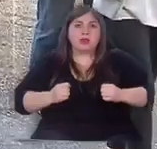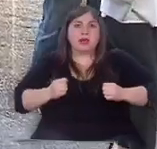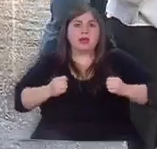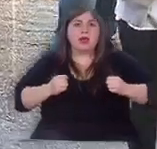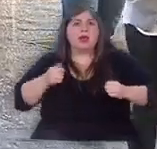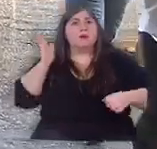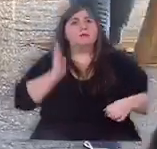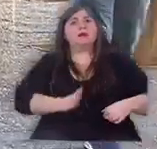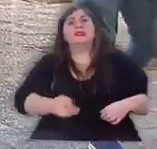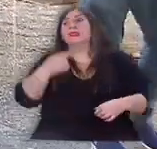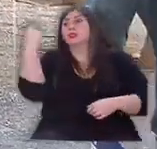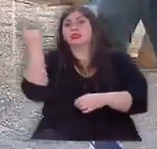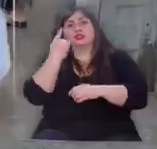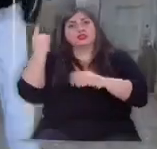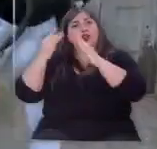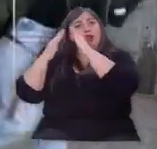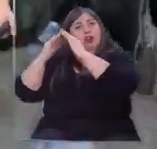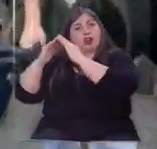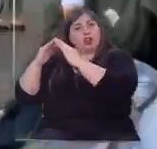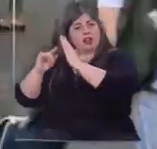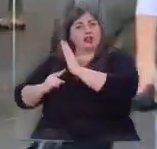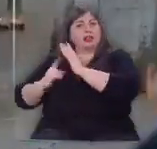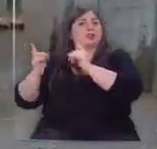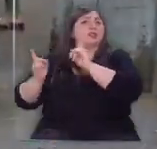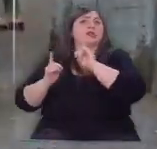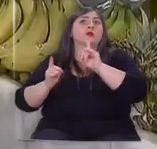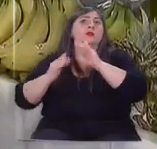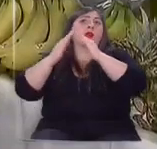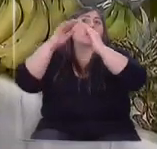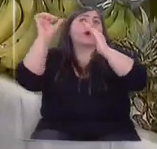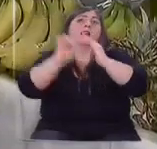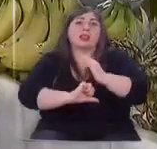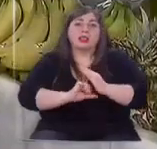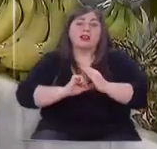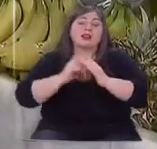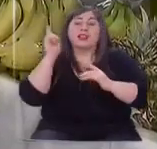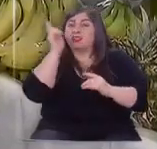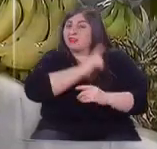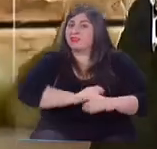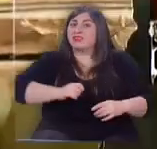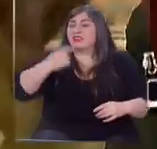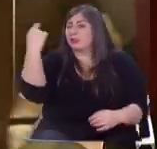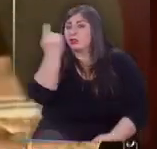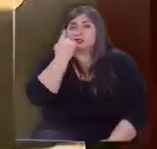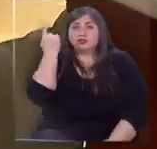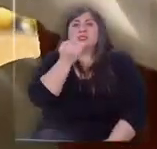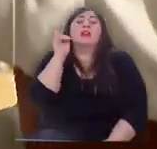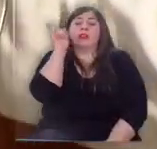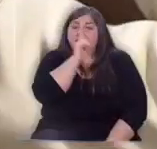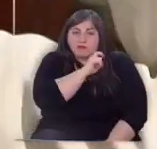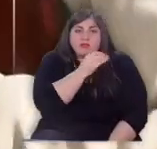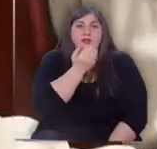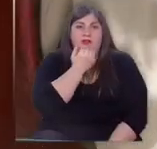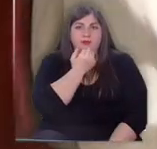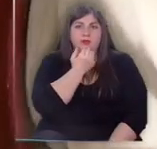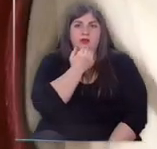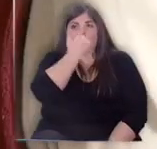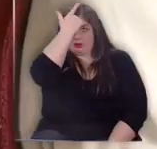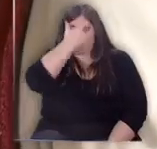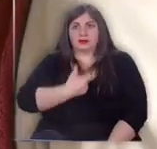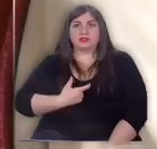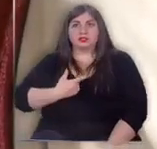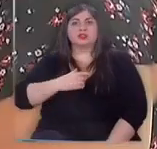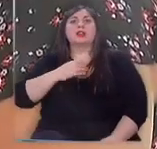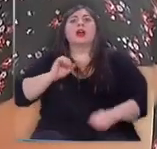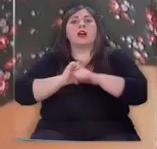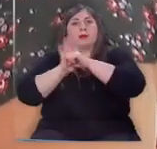mantener un aislamiento, no ya una cuarentena. O sea, una cuarentena es difícil, un aislamiento también va a ser difícil de una persona